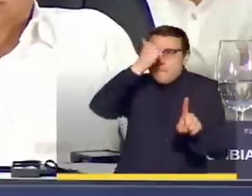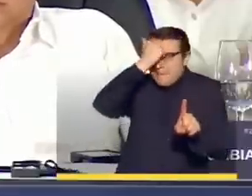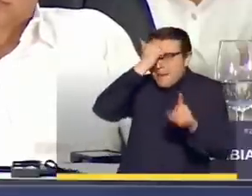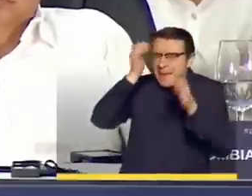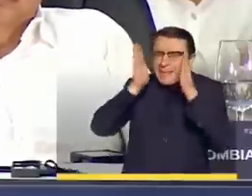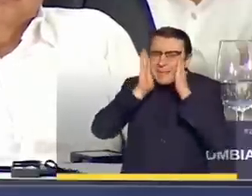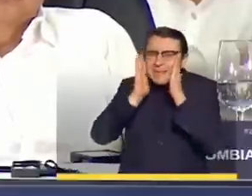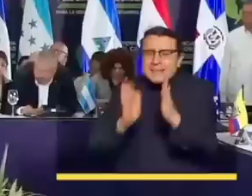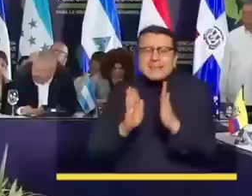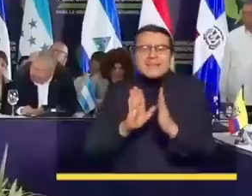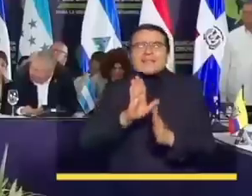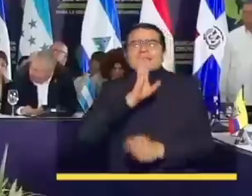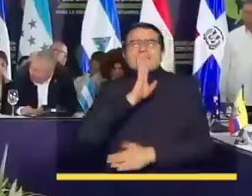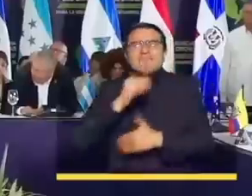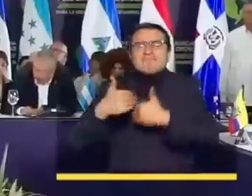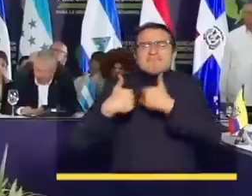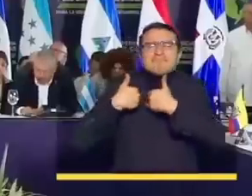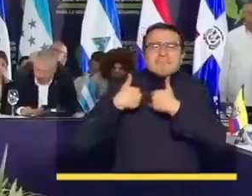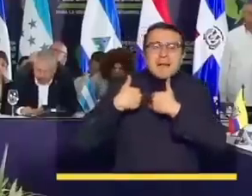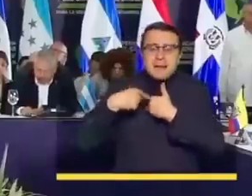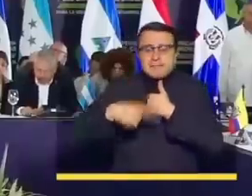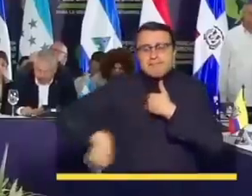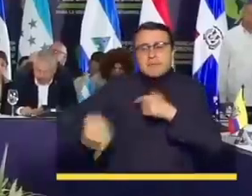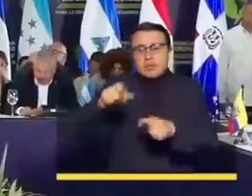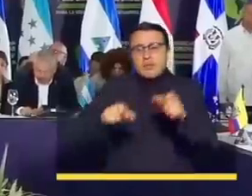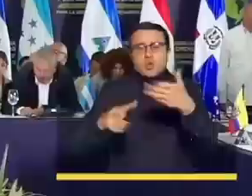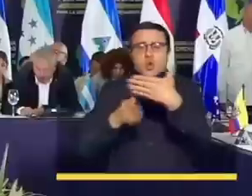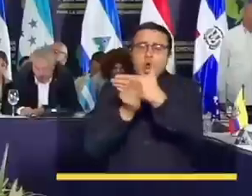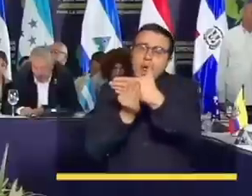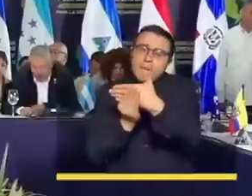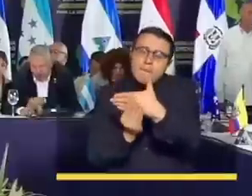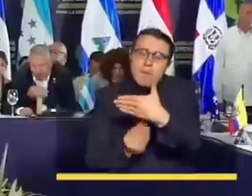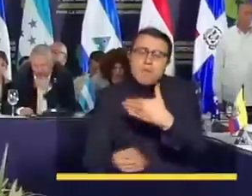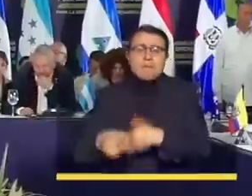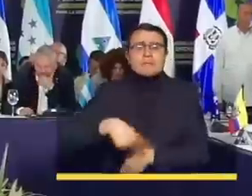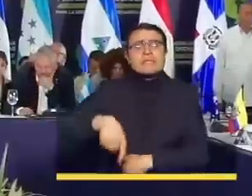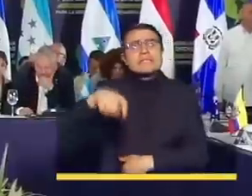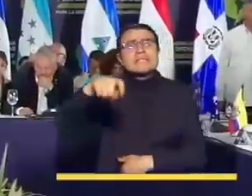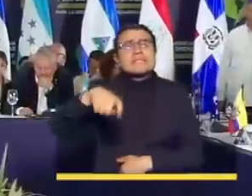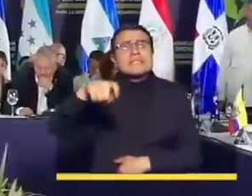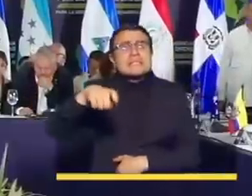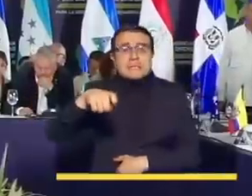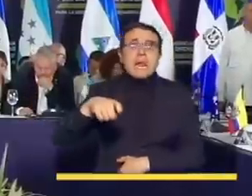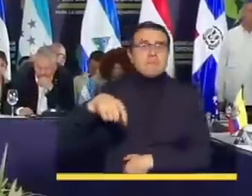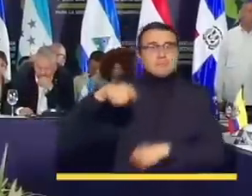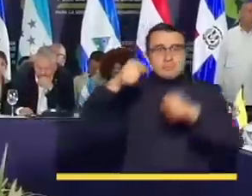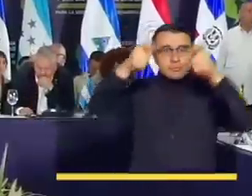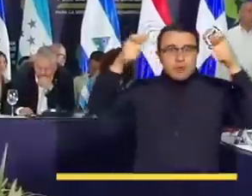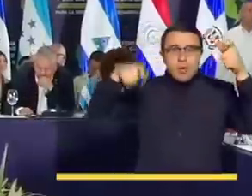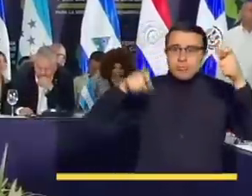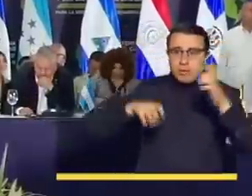preferencia a los pobres, a los más necesitados.